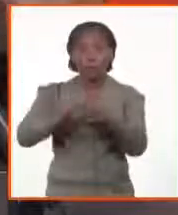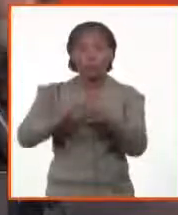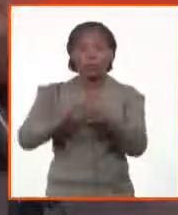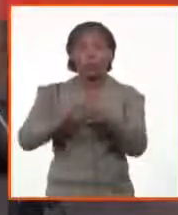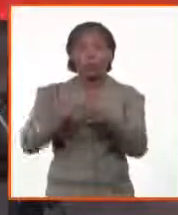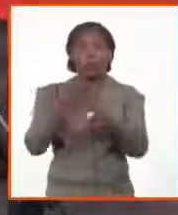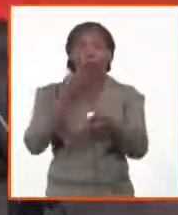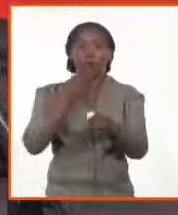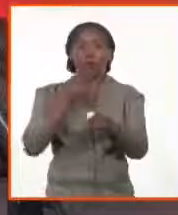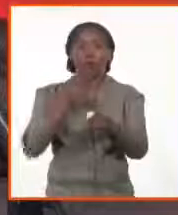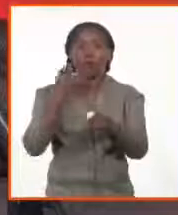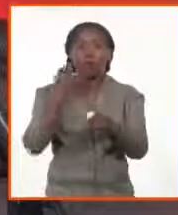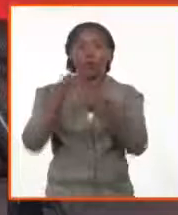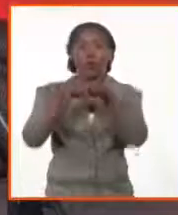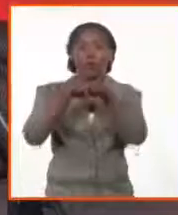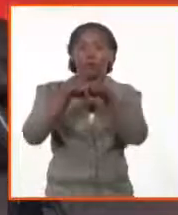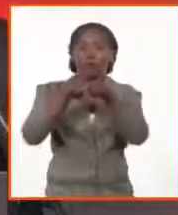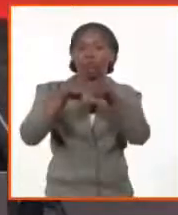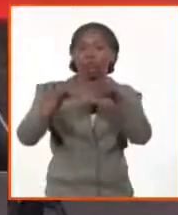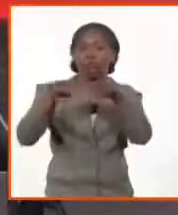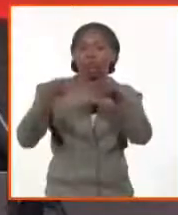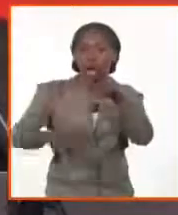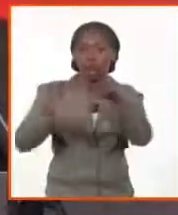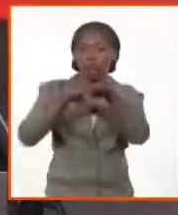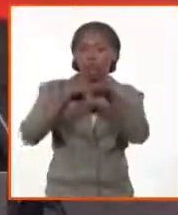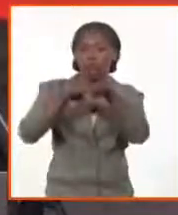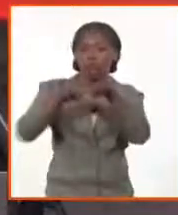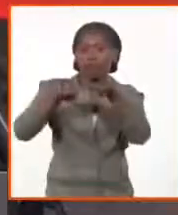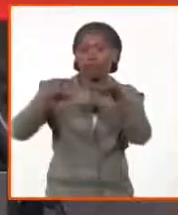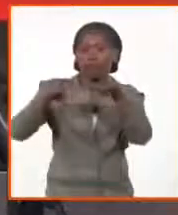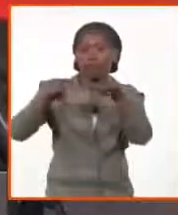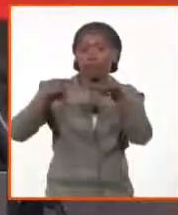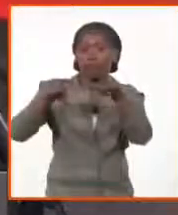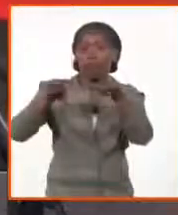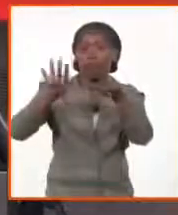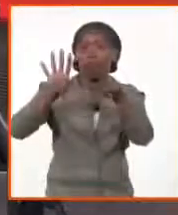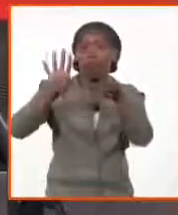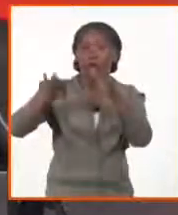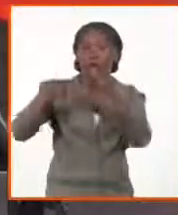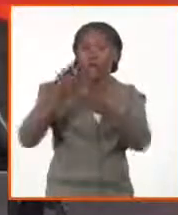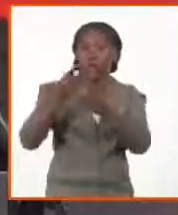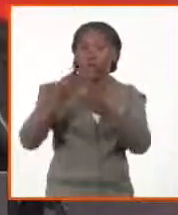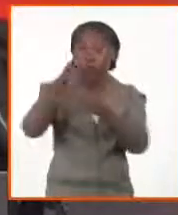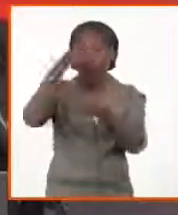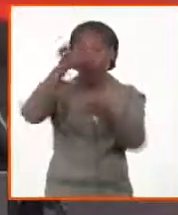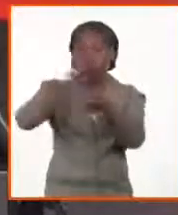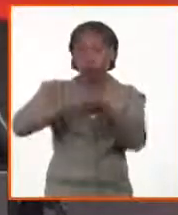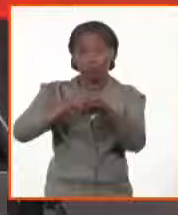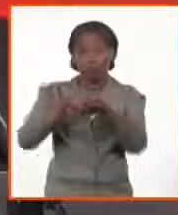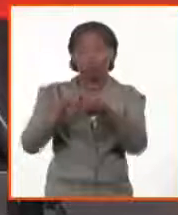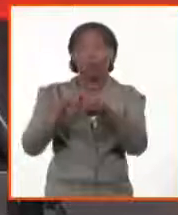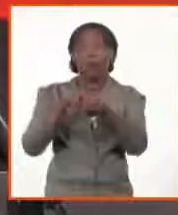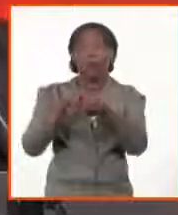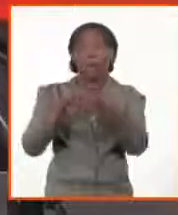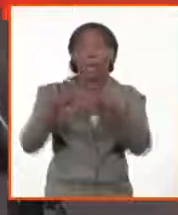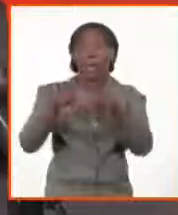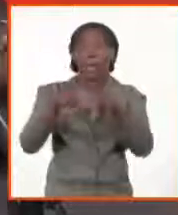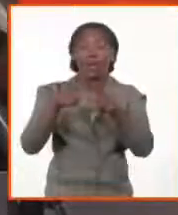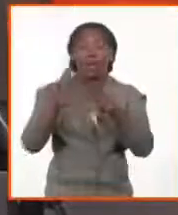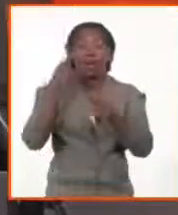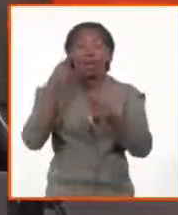plasma de los vasos sanguíneos y por lo tanto los glóbulos rojos con dificultad llegan a los